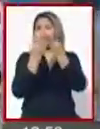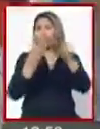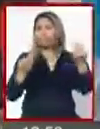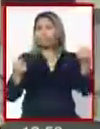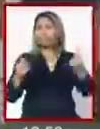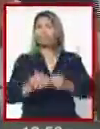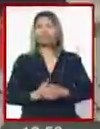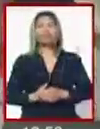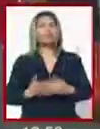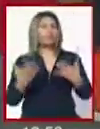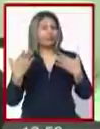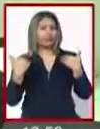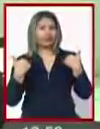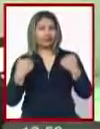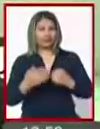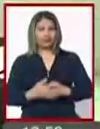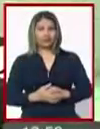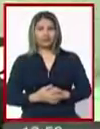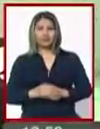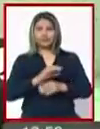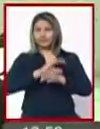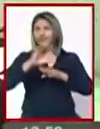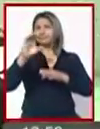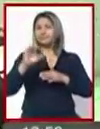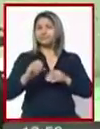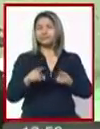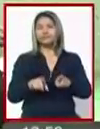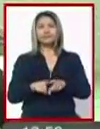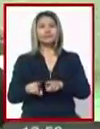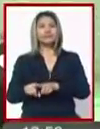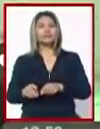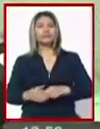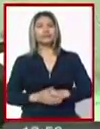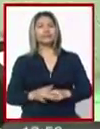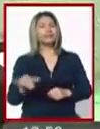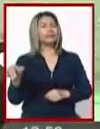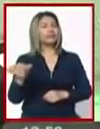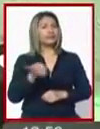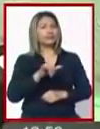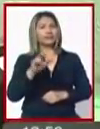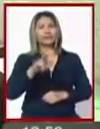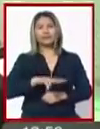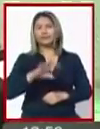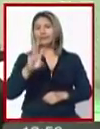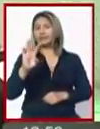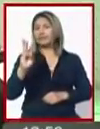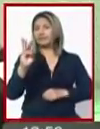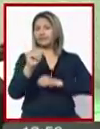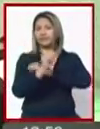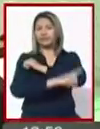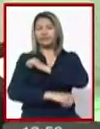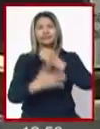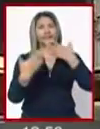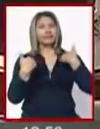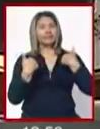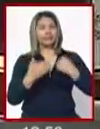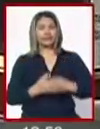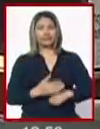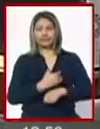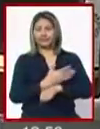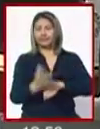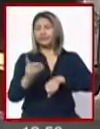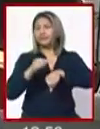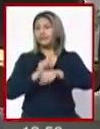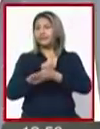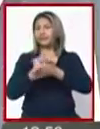descongestionamiento en la cual tenemos un total de similar de 36 sentencias obtenidas. Durante